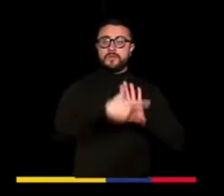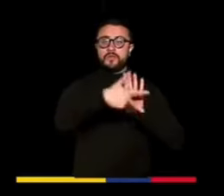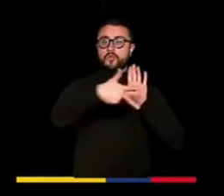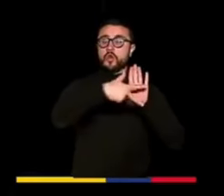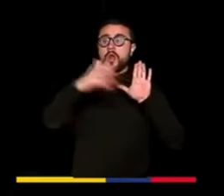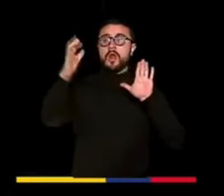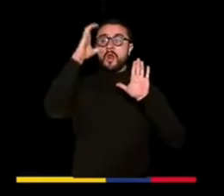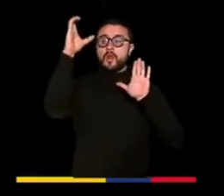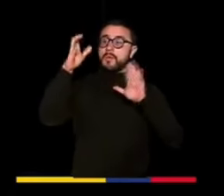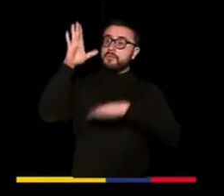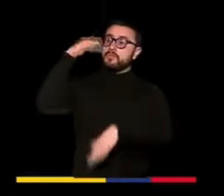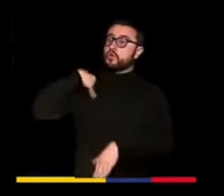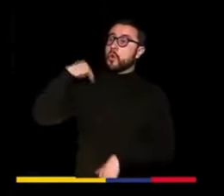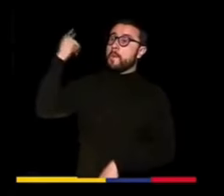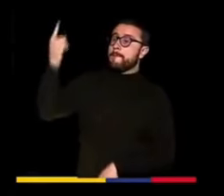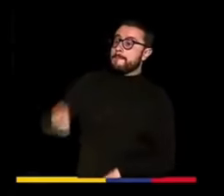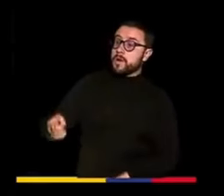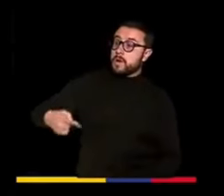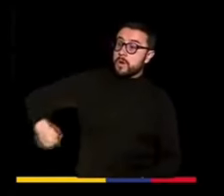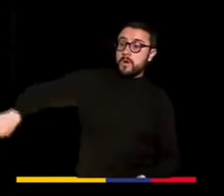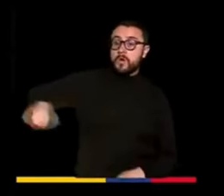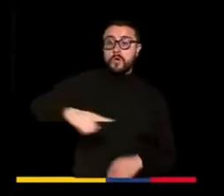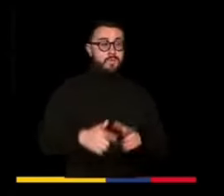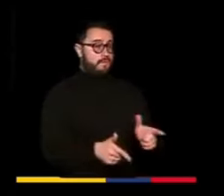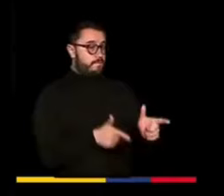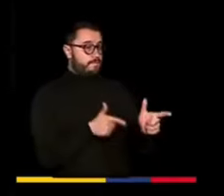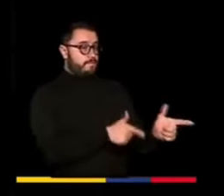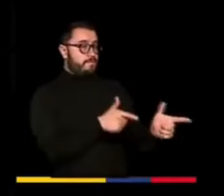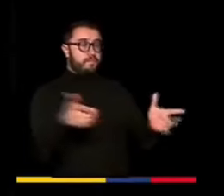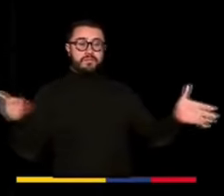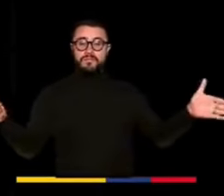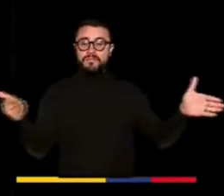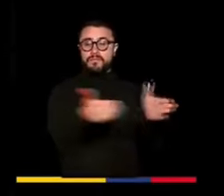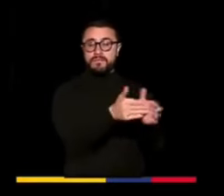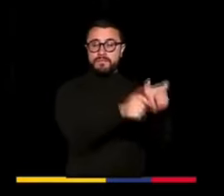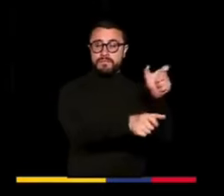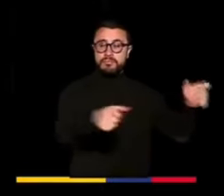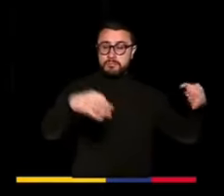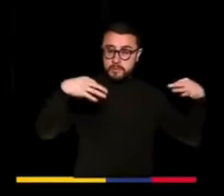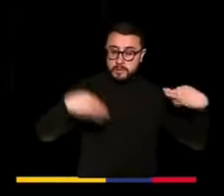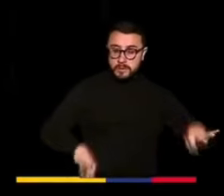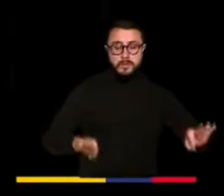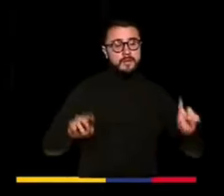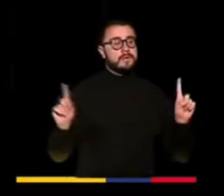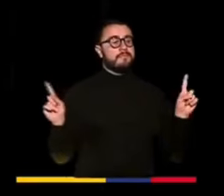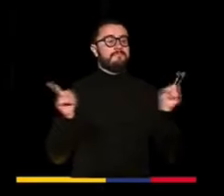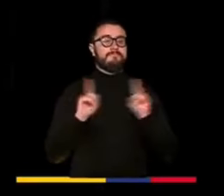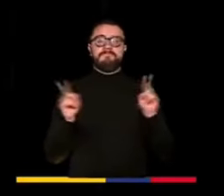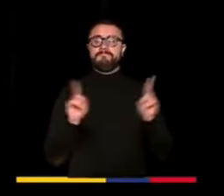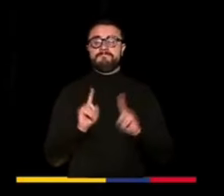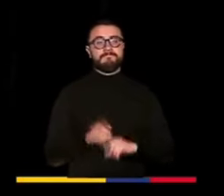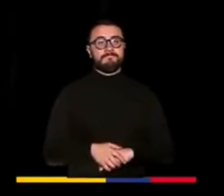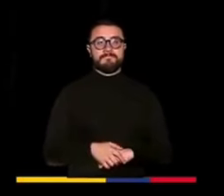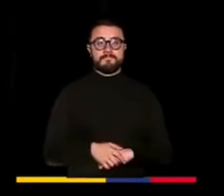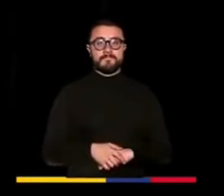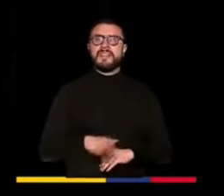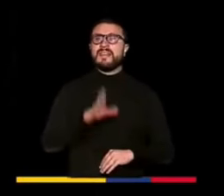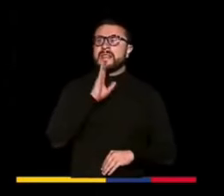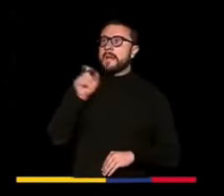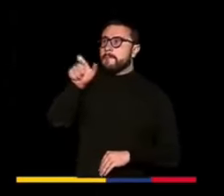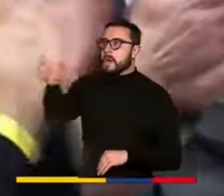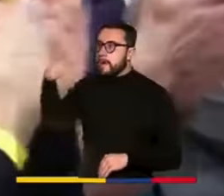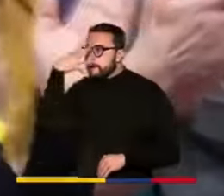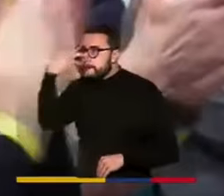no levantar un solo arma contra el pueblo. Sus enemigos son los bandidos, no el pueblo.